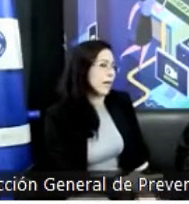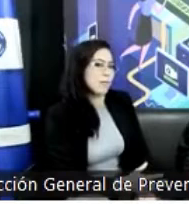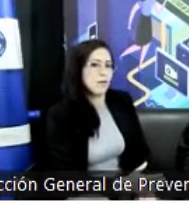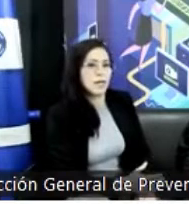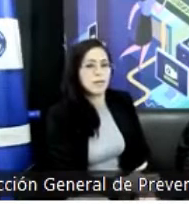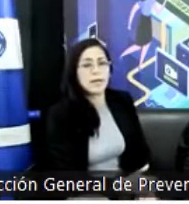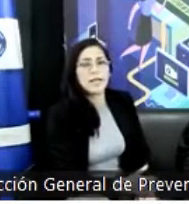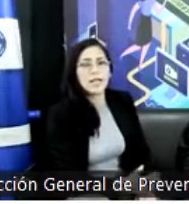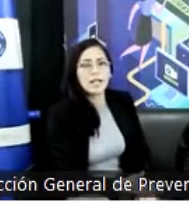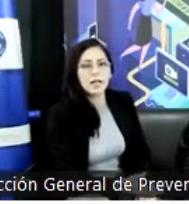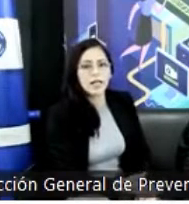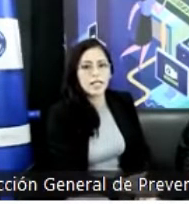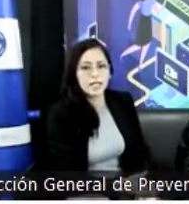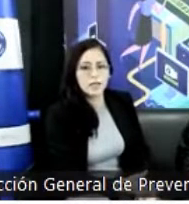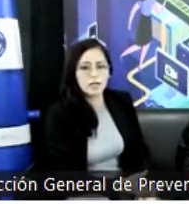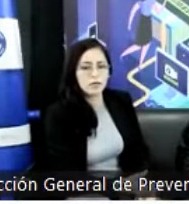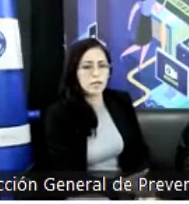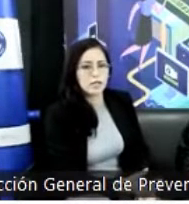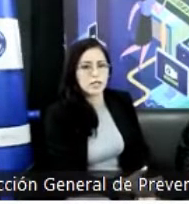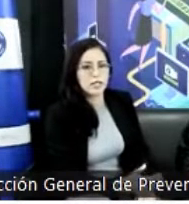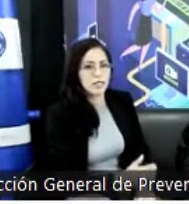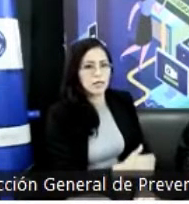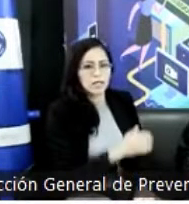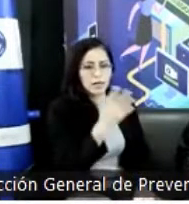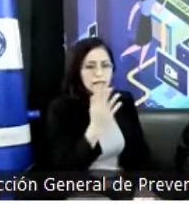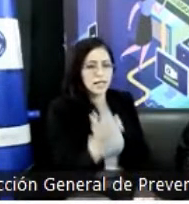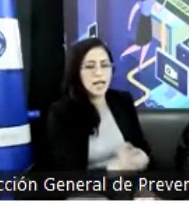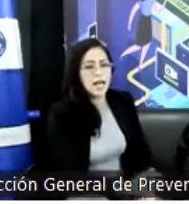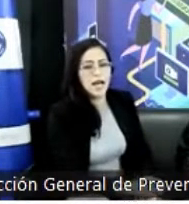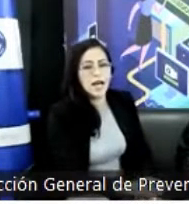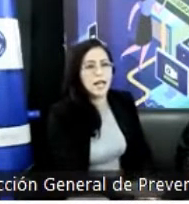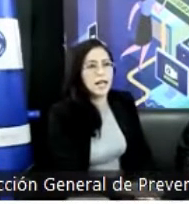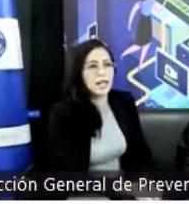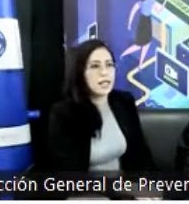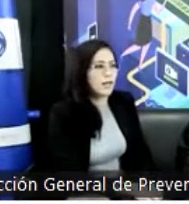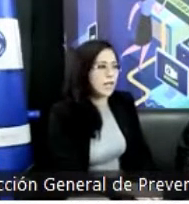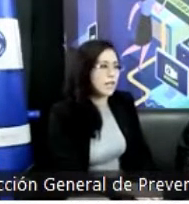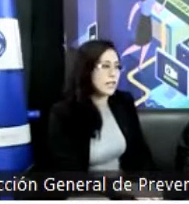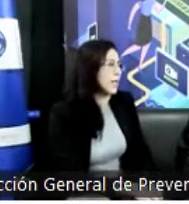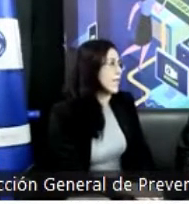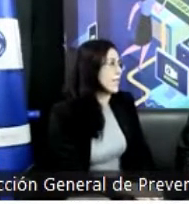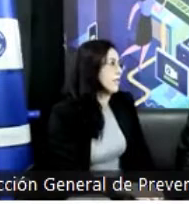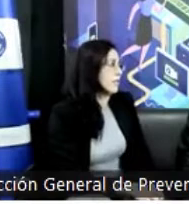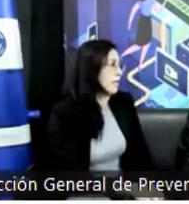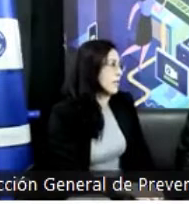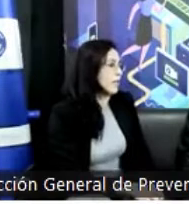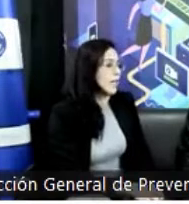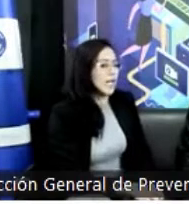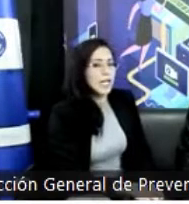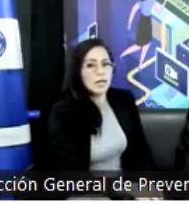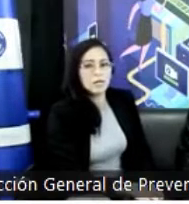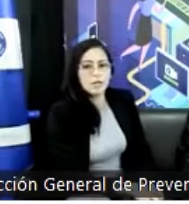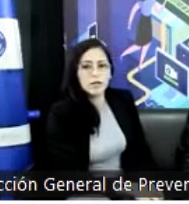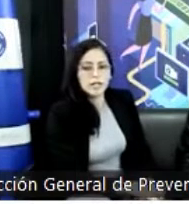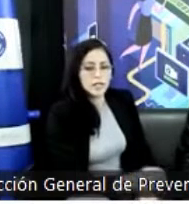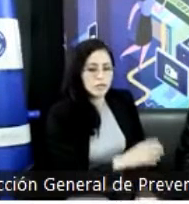sensibilizar, para poder prevenir lo que es el consumo de sustancias psicoactivas a niveles de riesgo ya mayor.